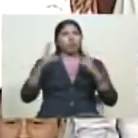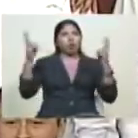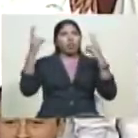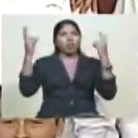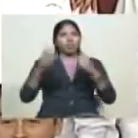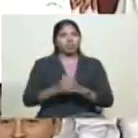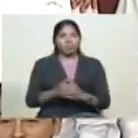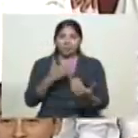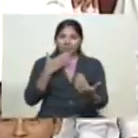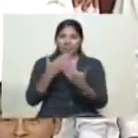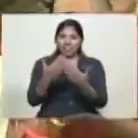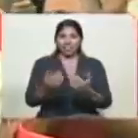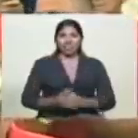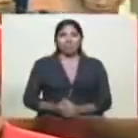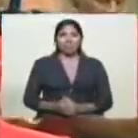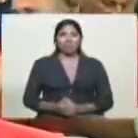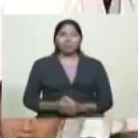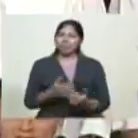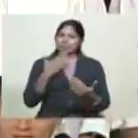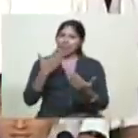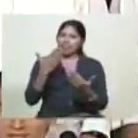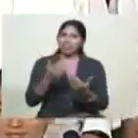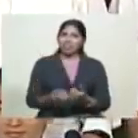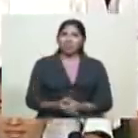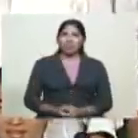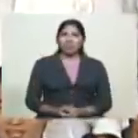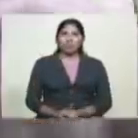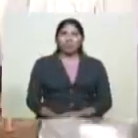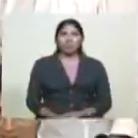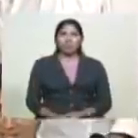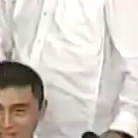siempre. Gracias, Venezuela. Gracias.